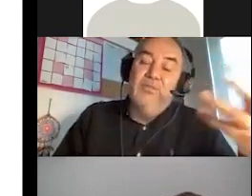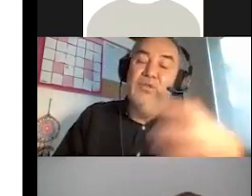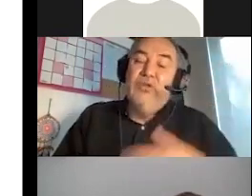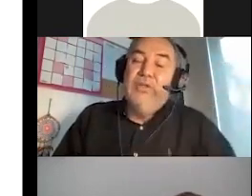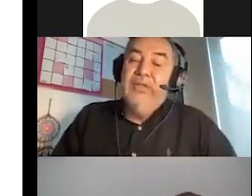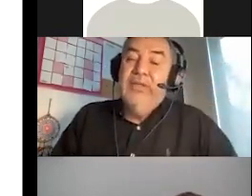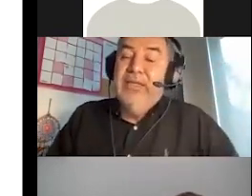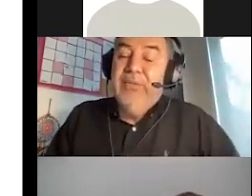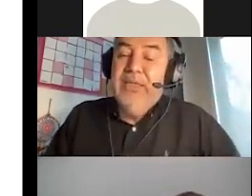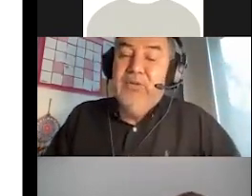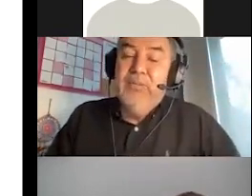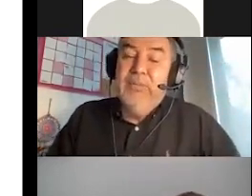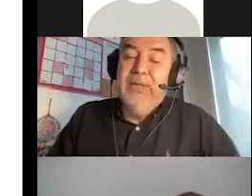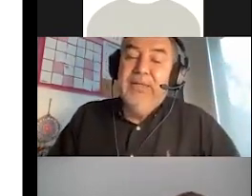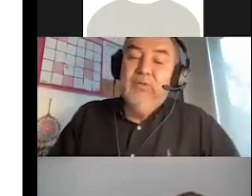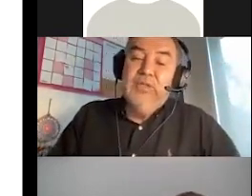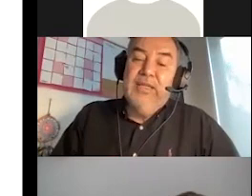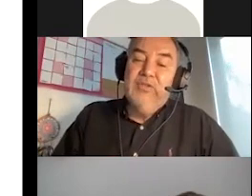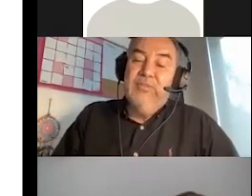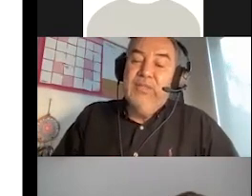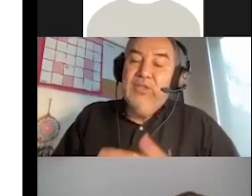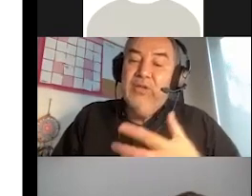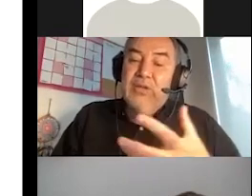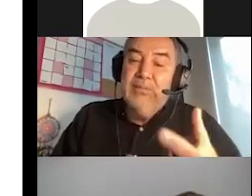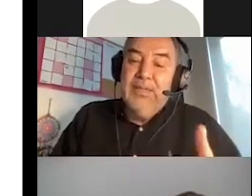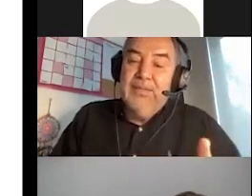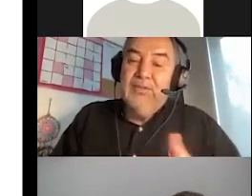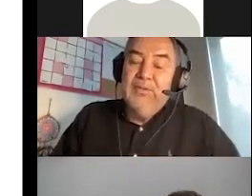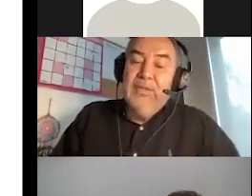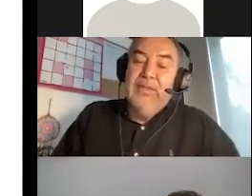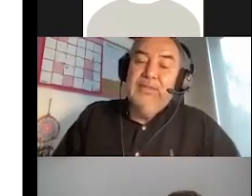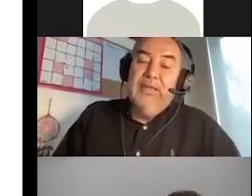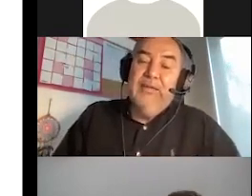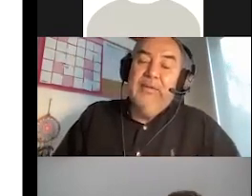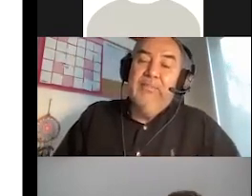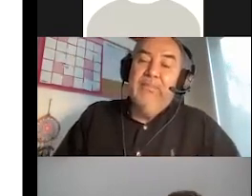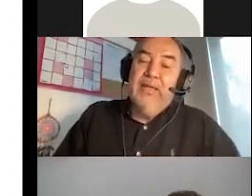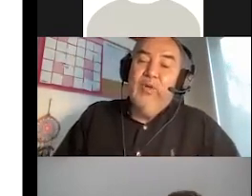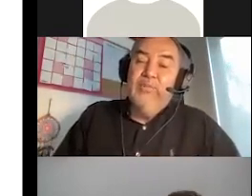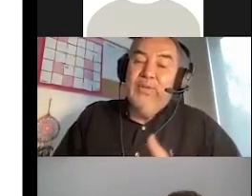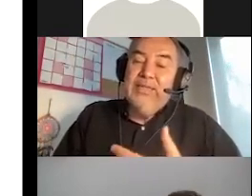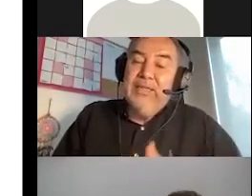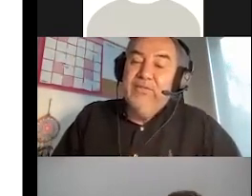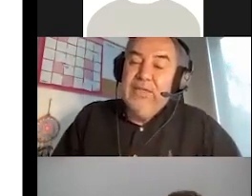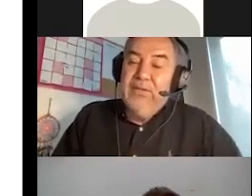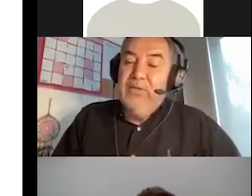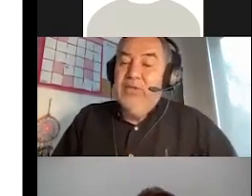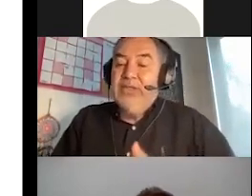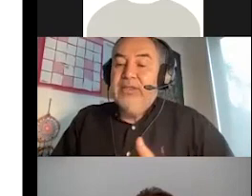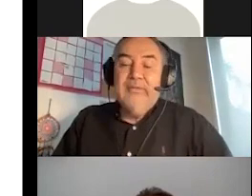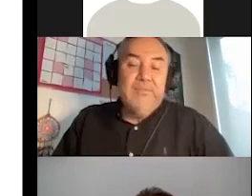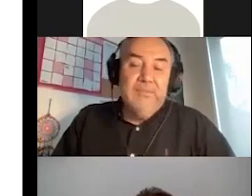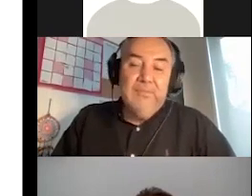fomentó mucho que México iba a perder los grados de inversión, que México estaba mal valuado por las